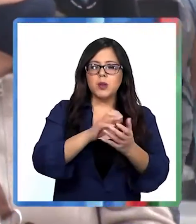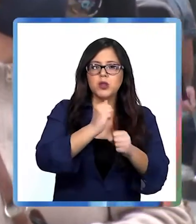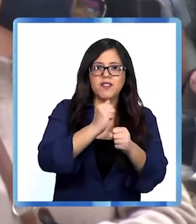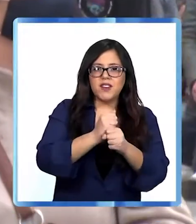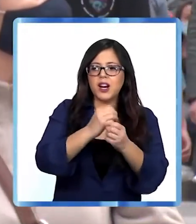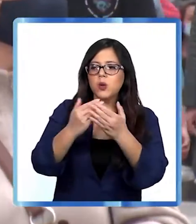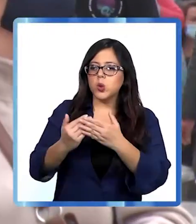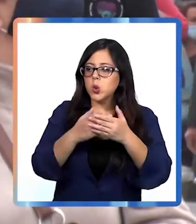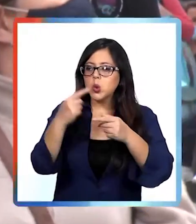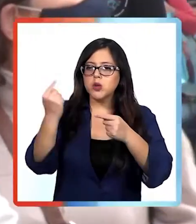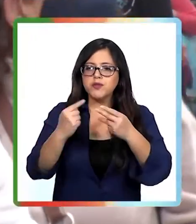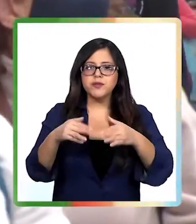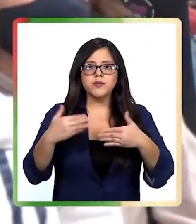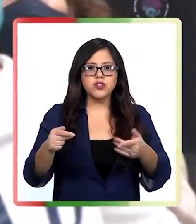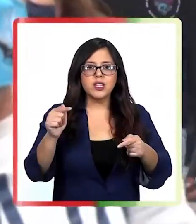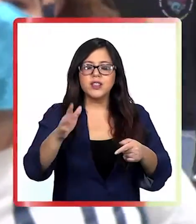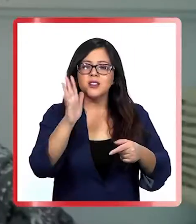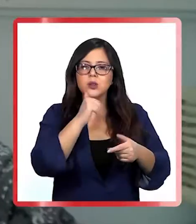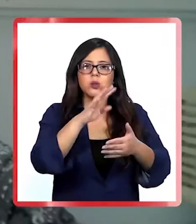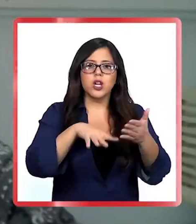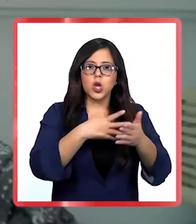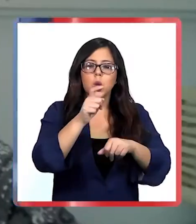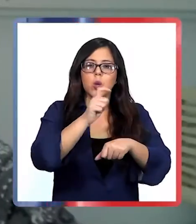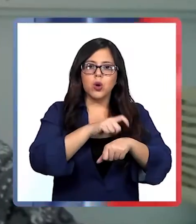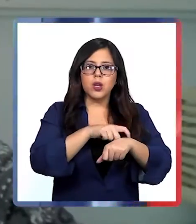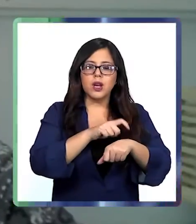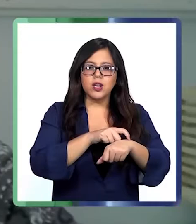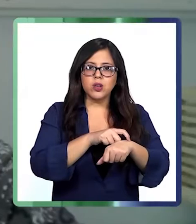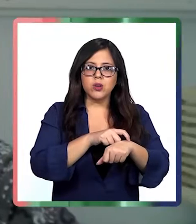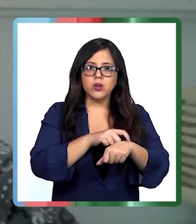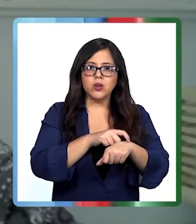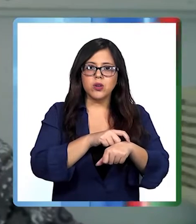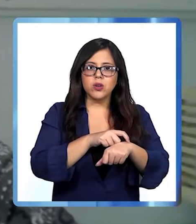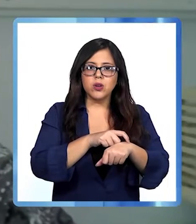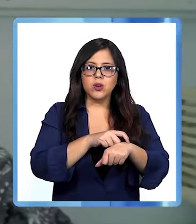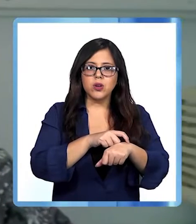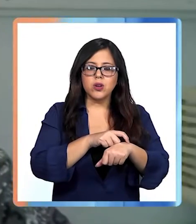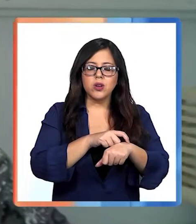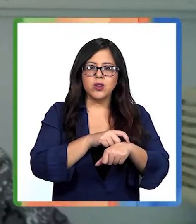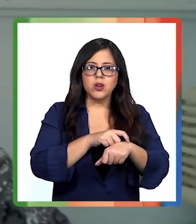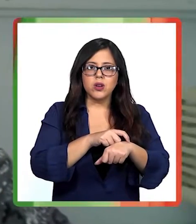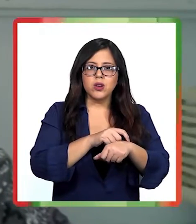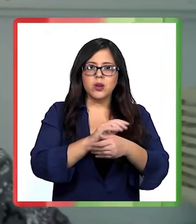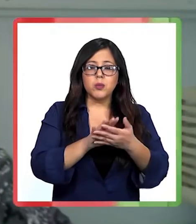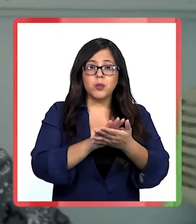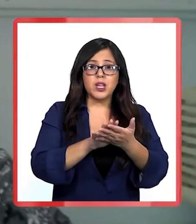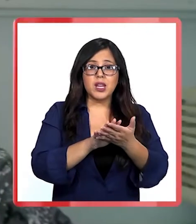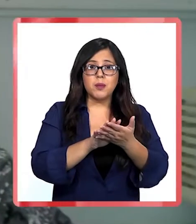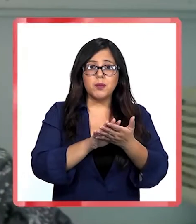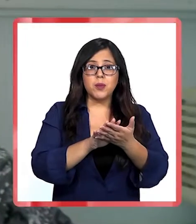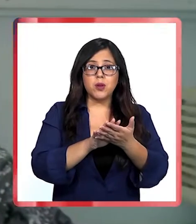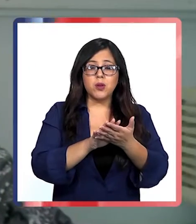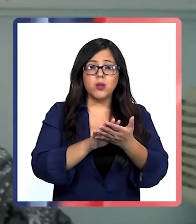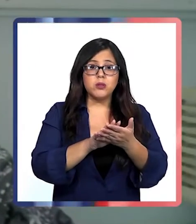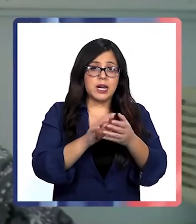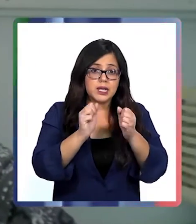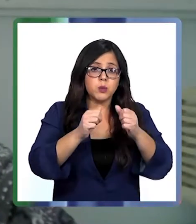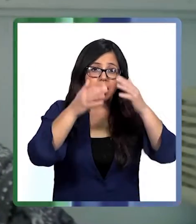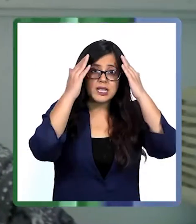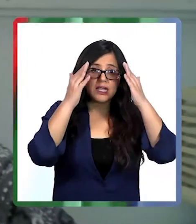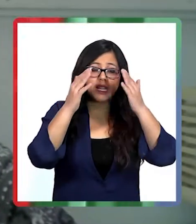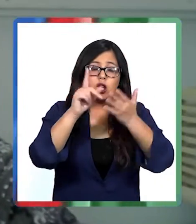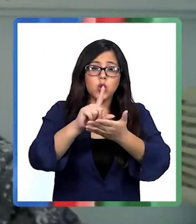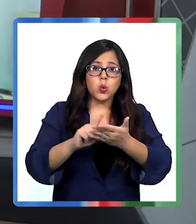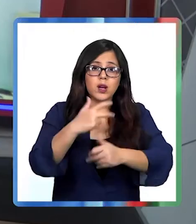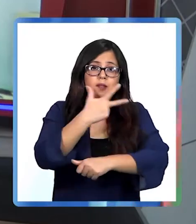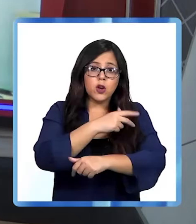en los estudios, entonces tampoco disponemos del horario que es habitual, el que se atiende, por ejemplo, en los centros de vacunación.